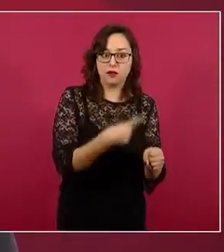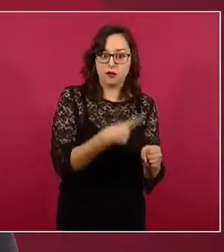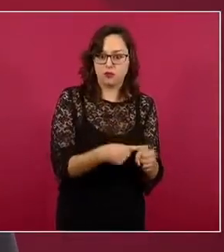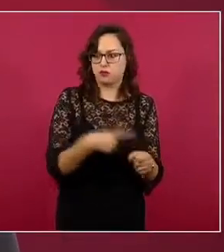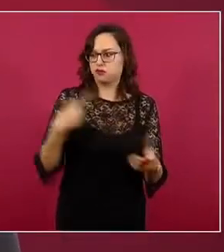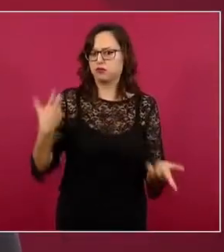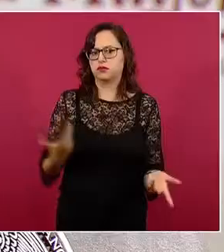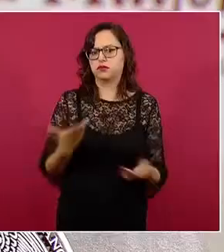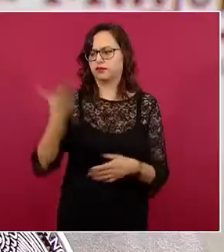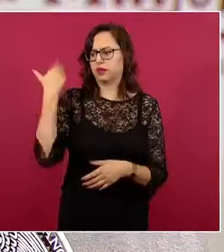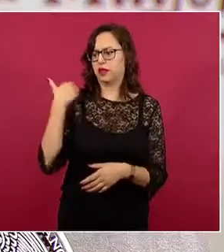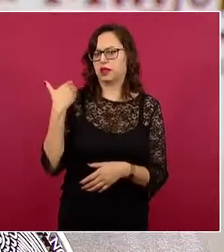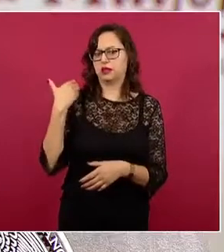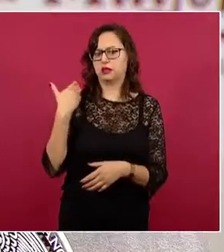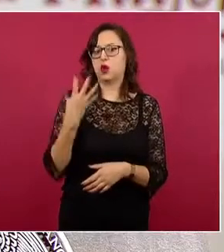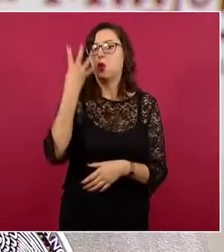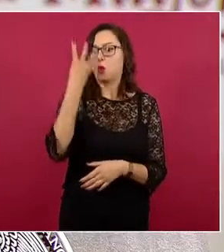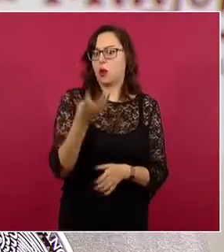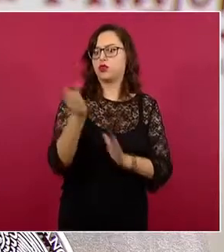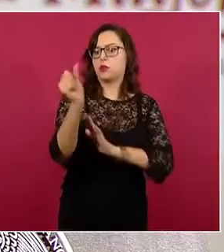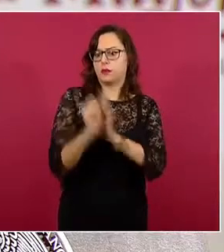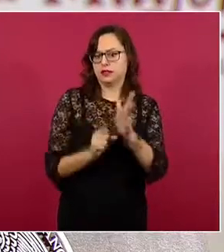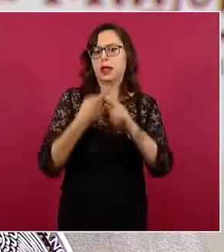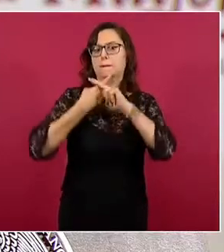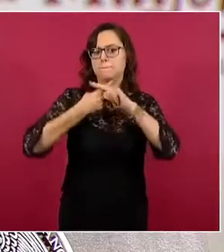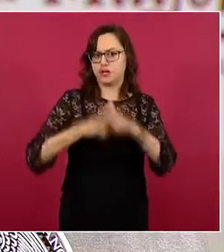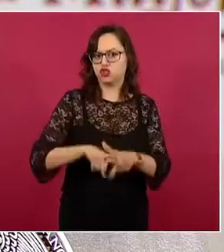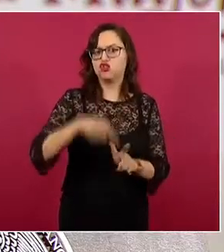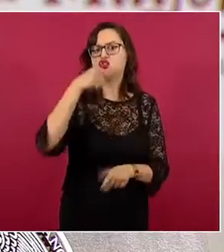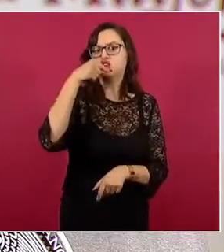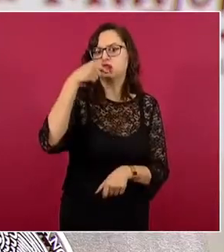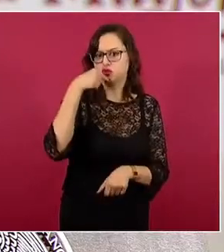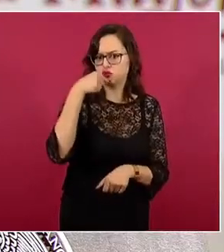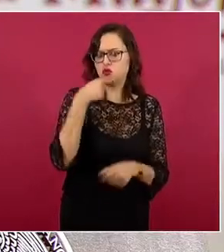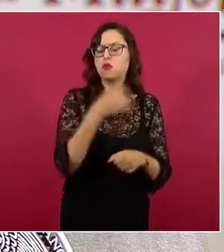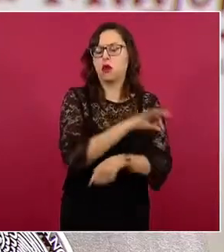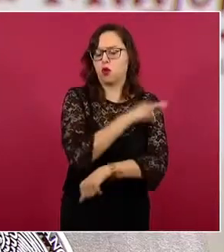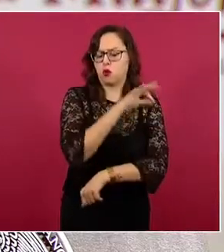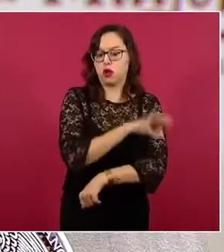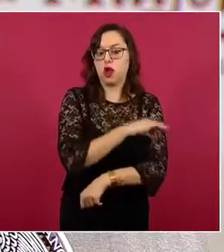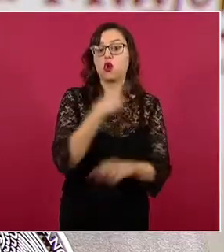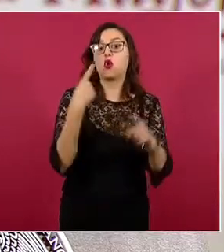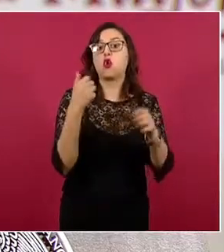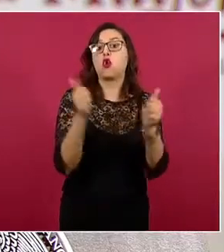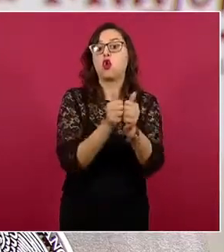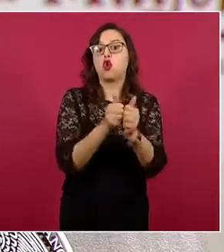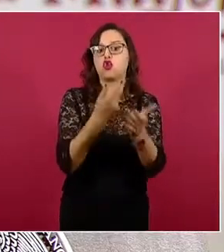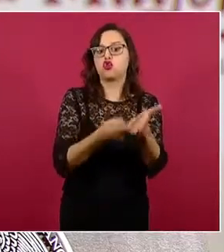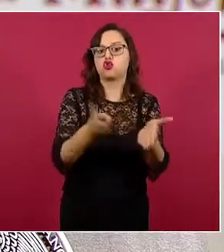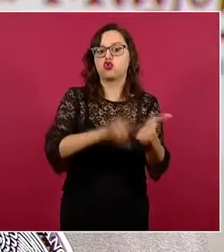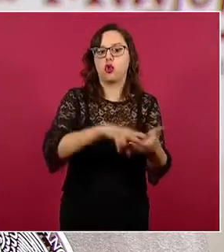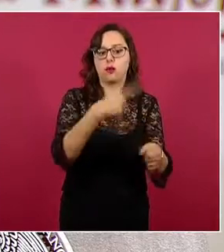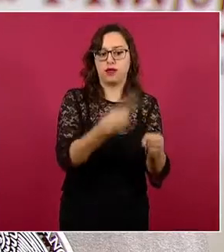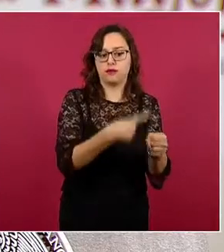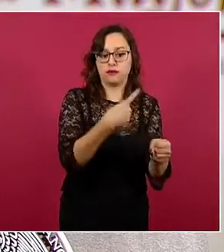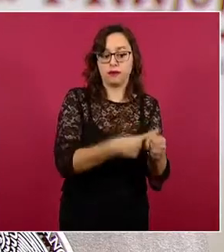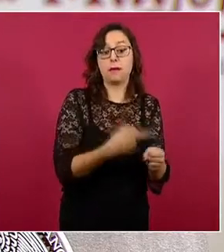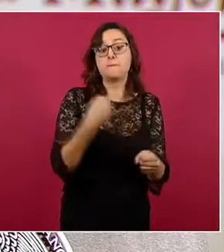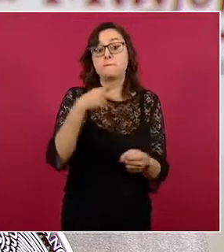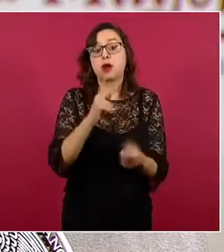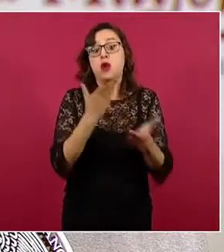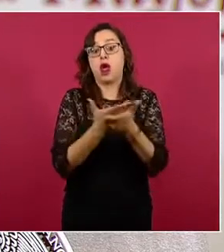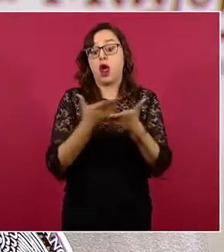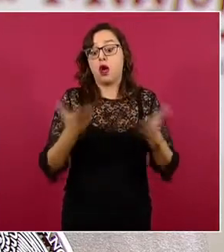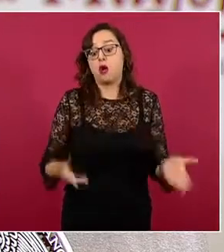venido haciendo desde hace 4 meses y medio, sino también todos los niñas y niños sanos de 12 años en